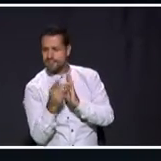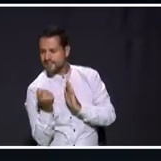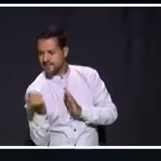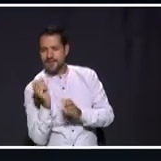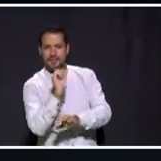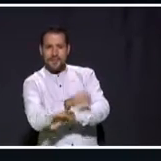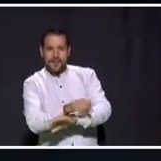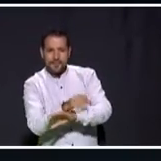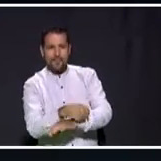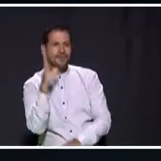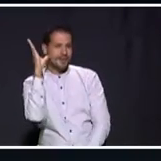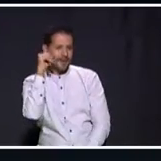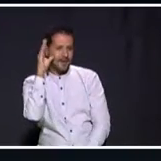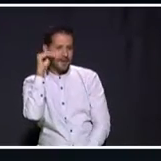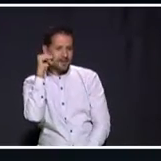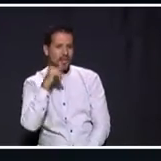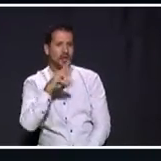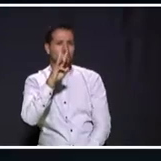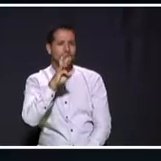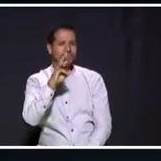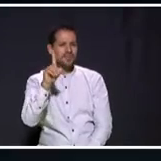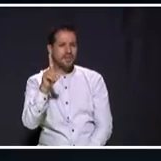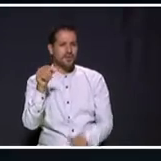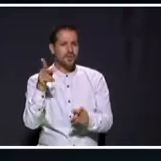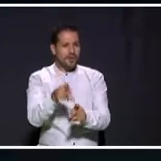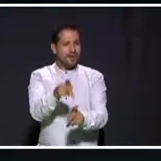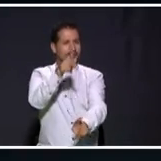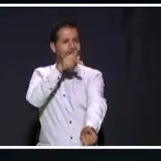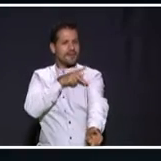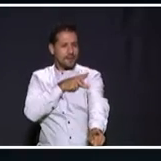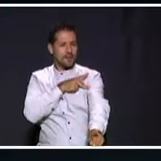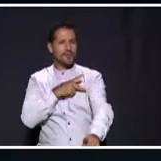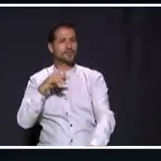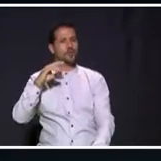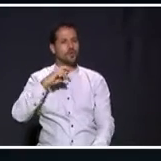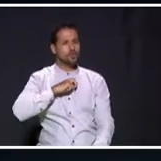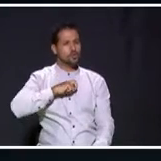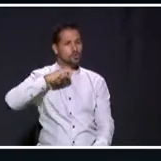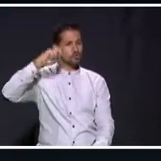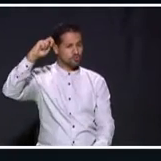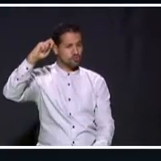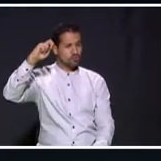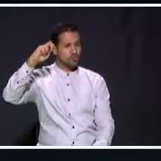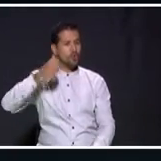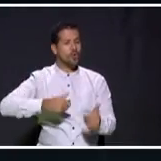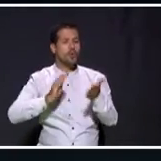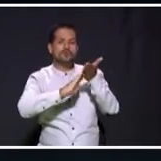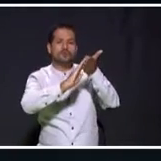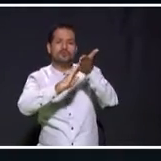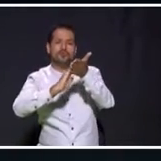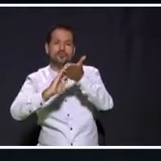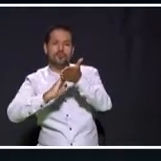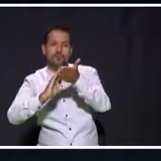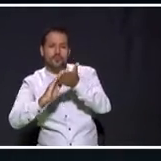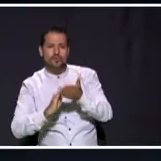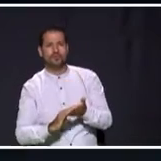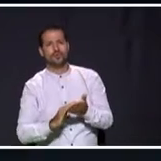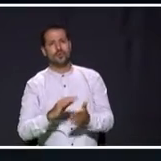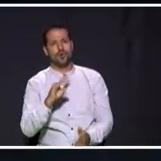caldas y sus 81 kilómetros suroeste arreglar las fallas de la huesera y de la cim y fana